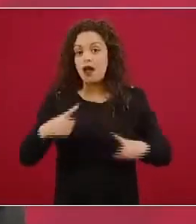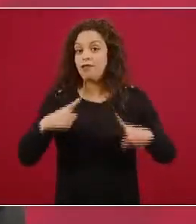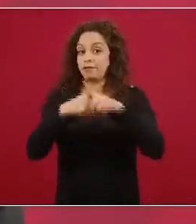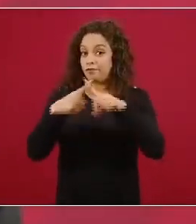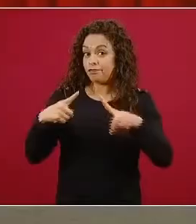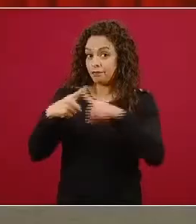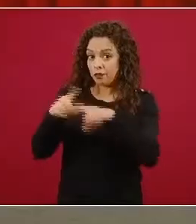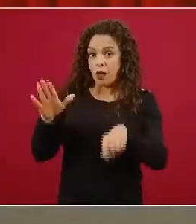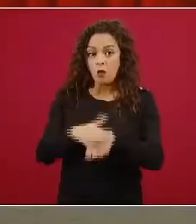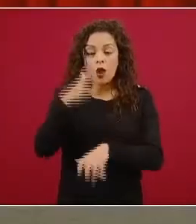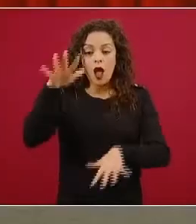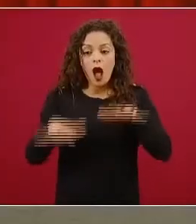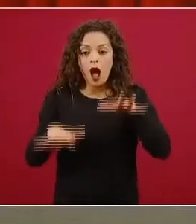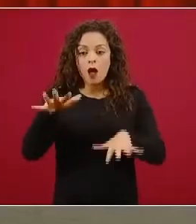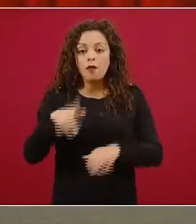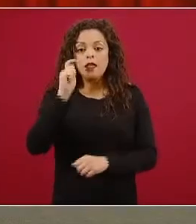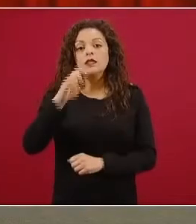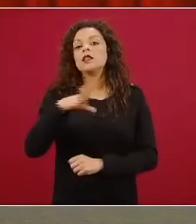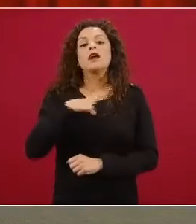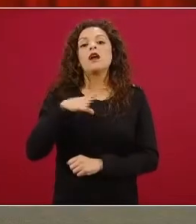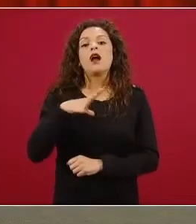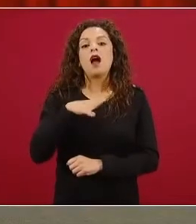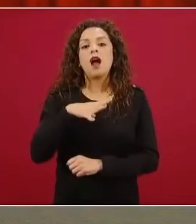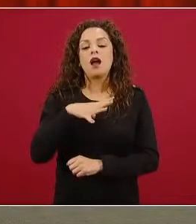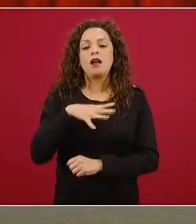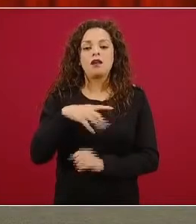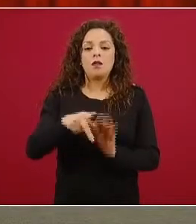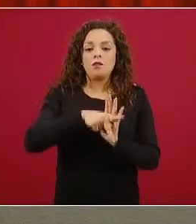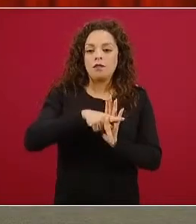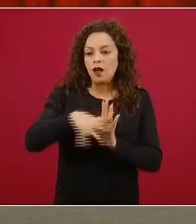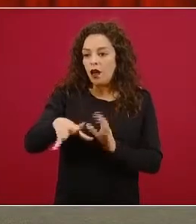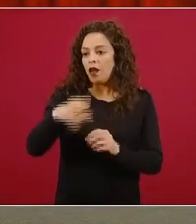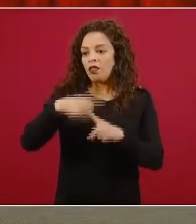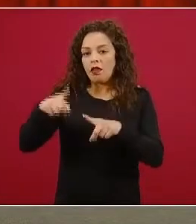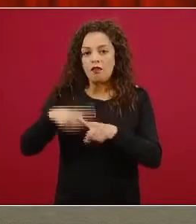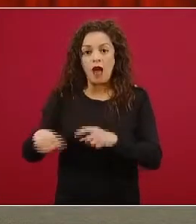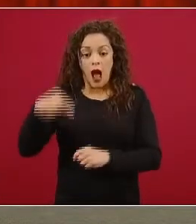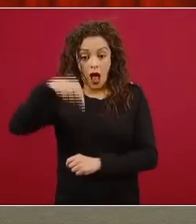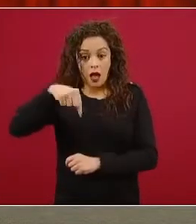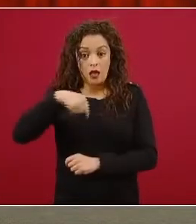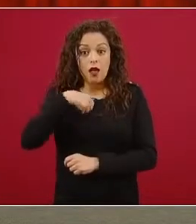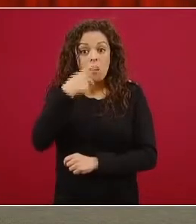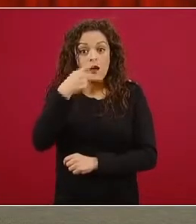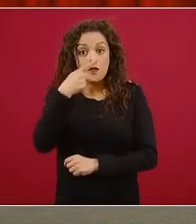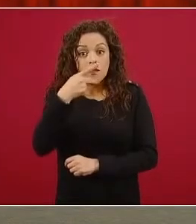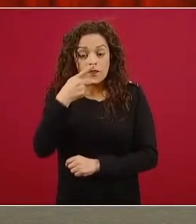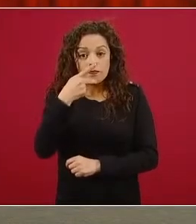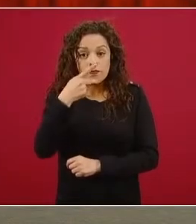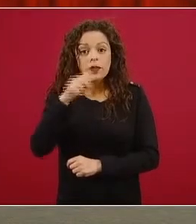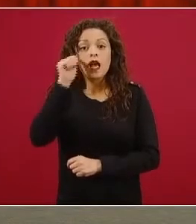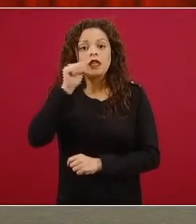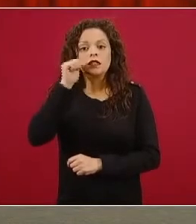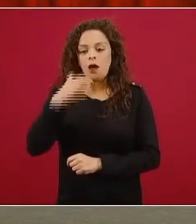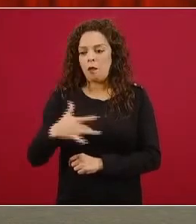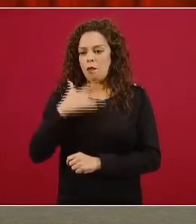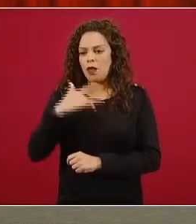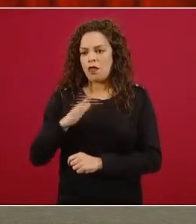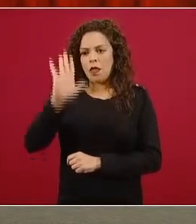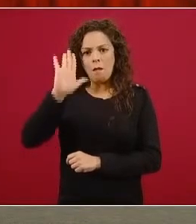reverberancias que tiene en los medios de comunicación, lo que aquí se dice, suele personalizarse y suele